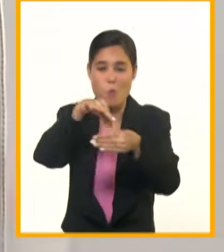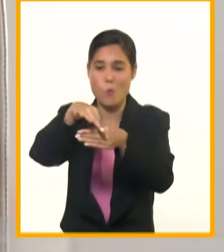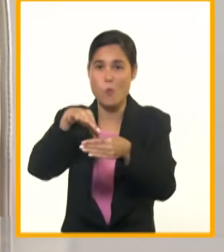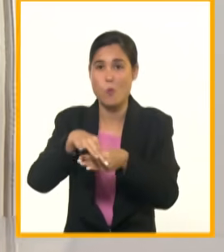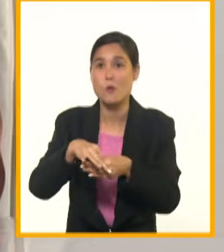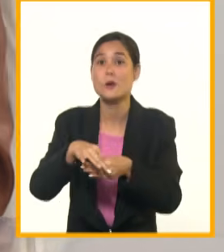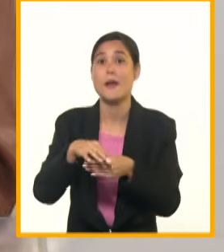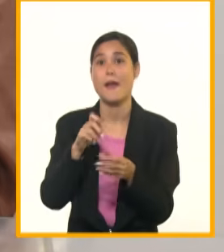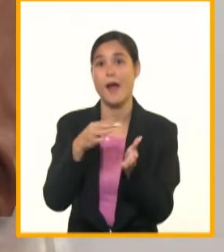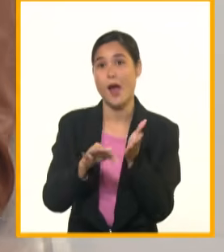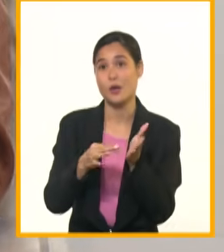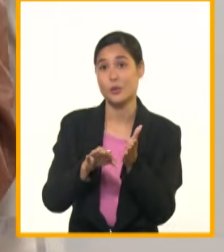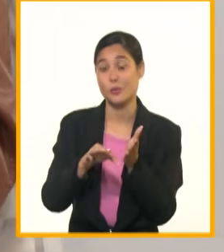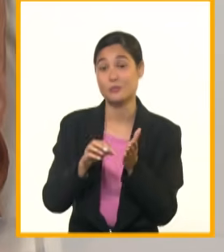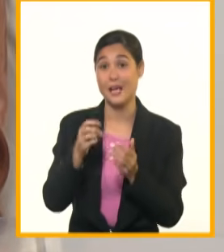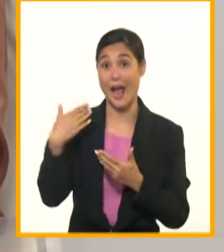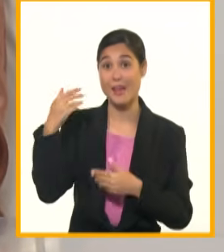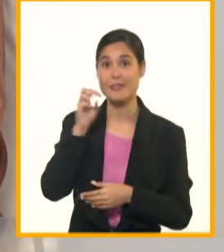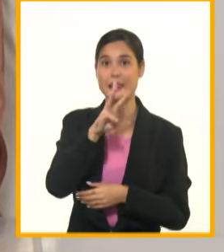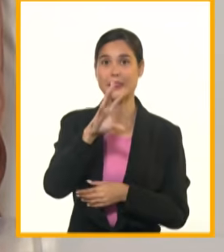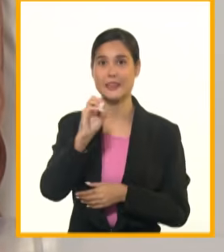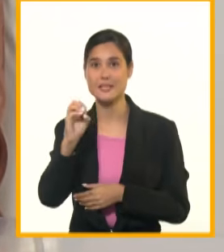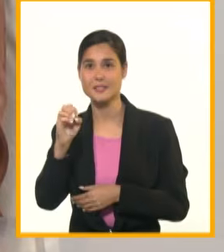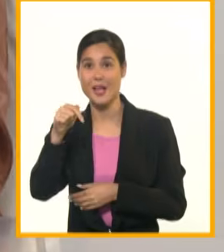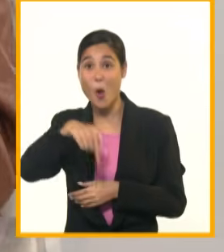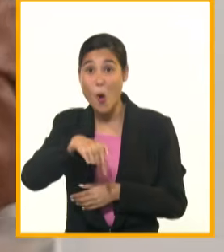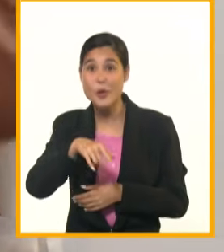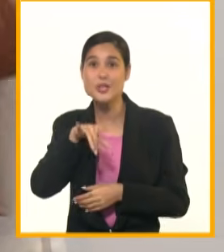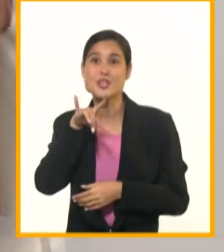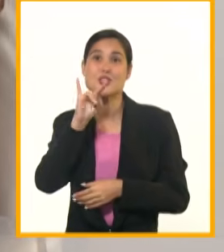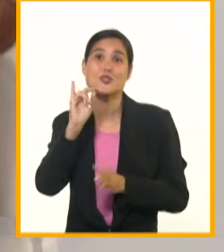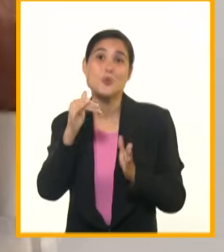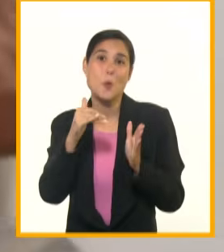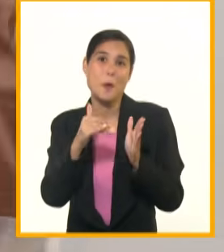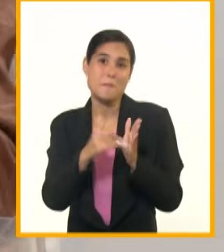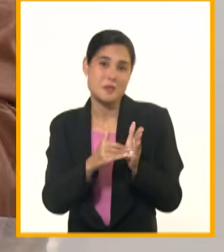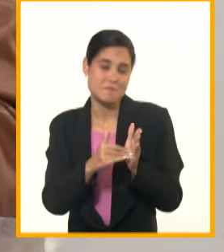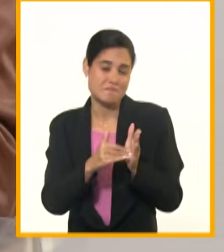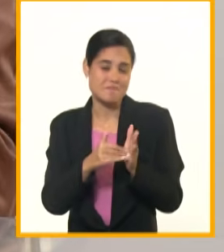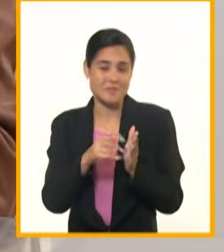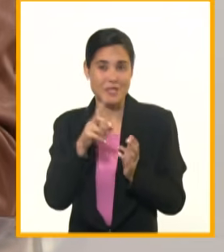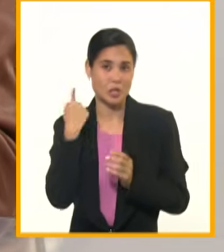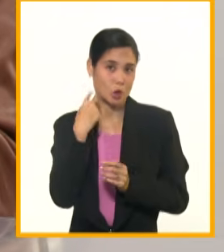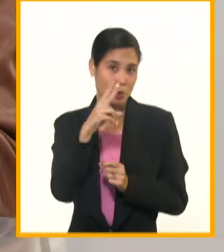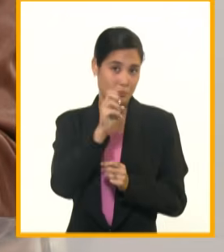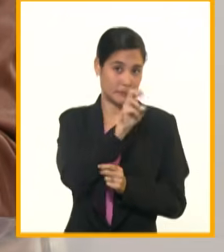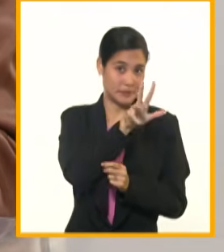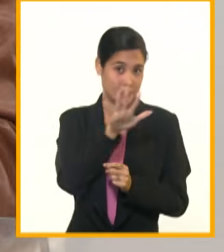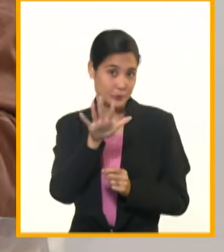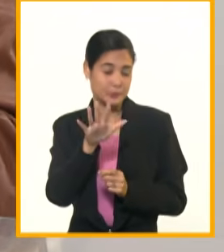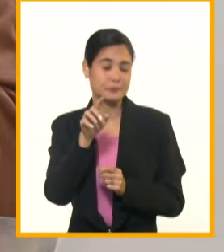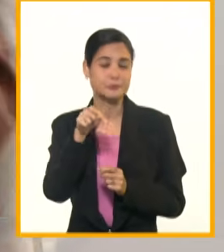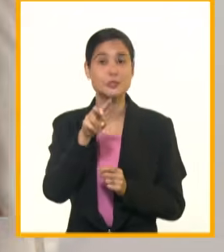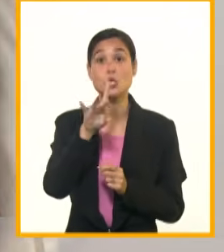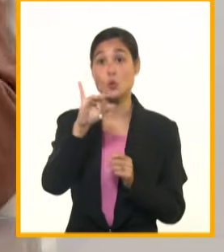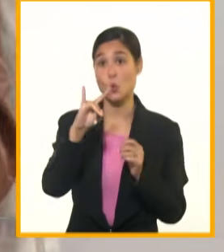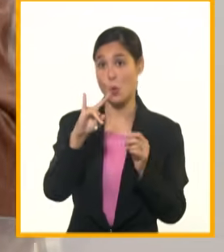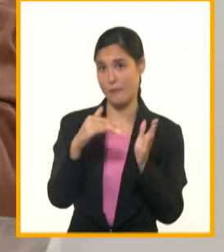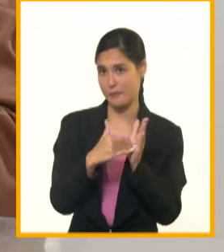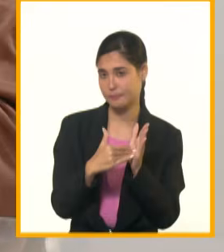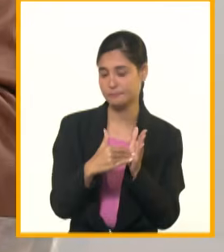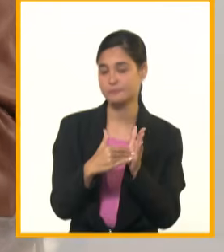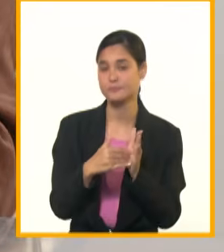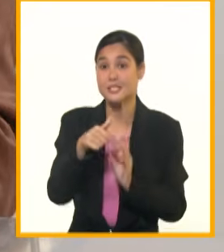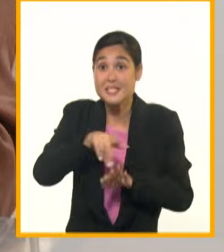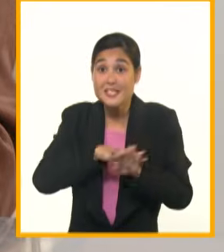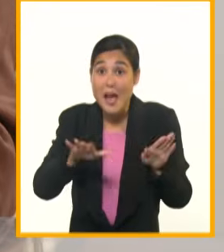en el 2026 nos hemos planificado 12.000 hectáreas, además de convenios internacionales que tenemos que deben